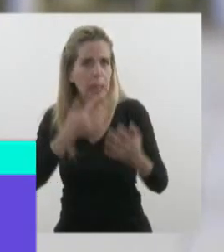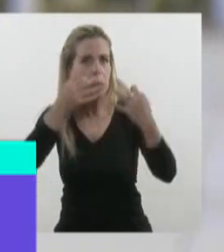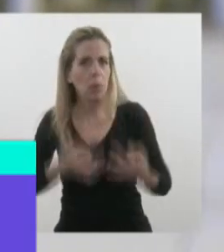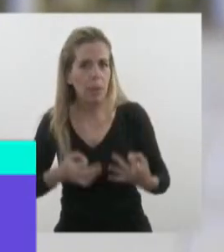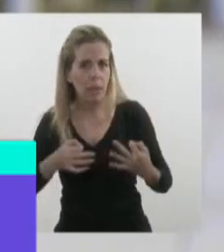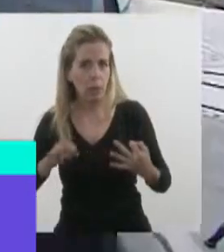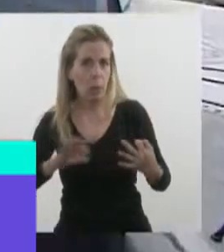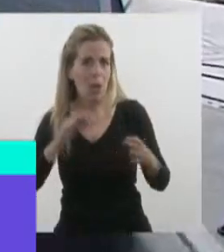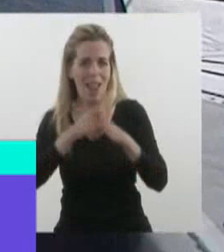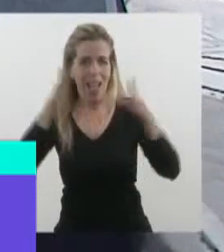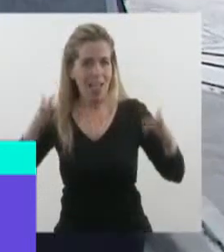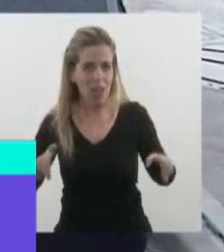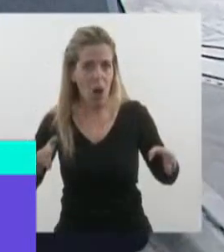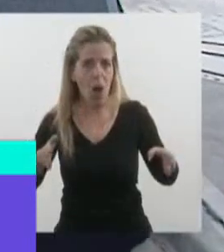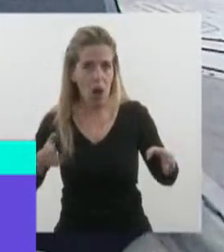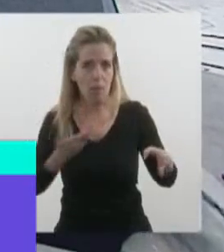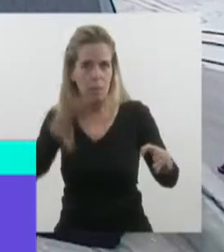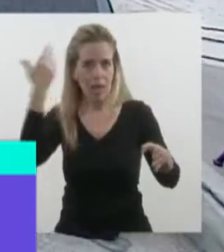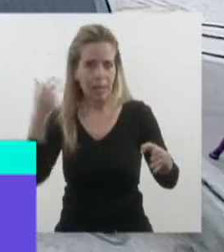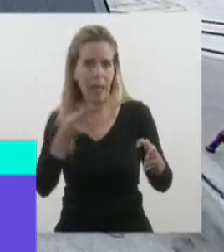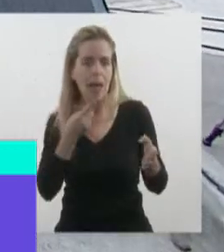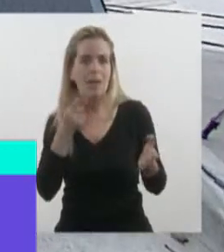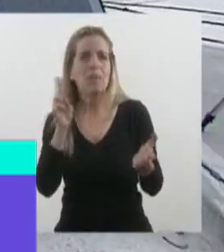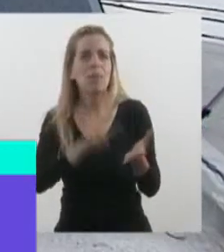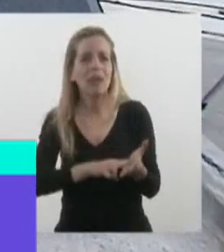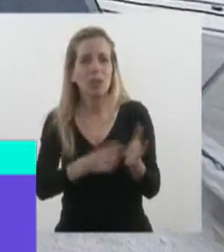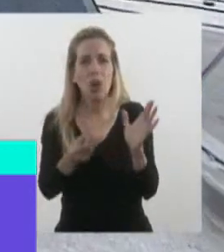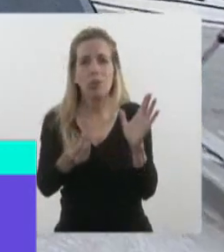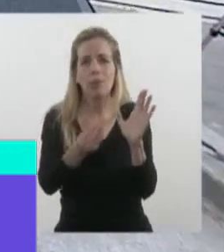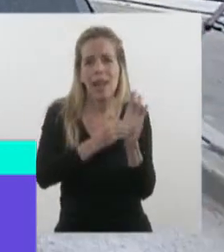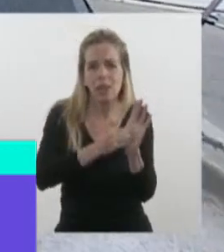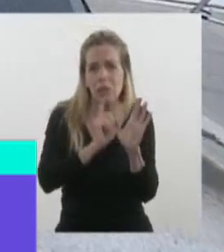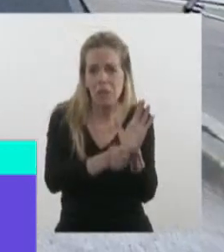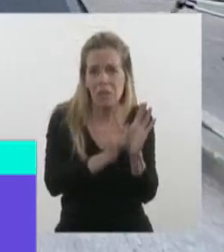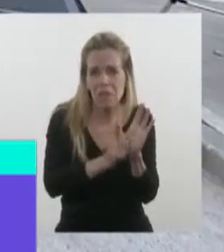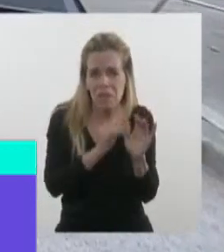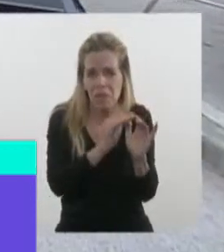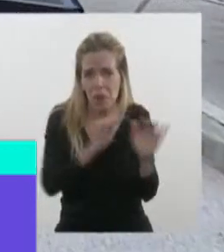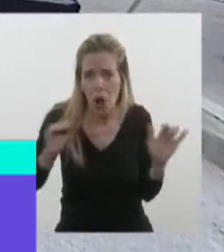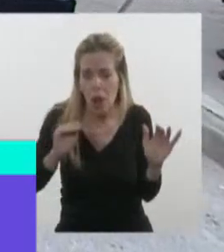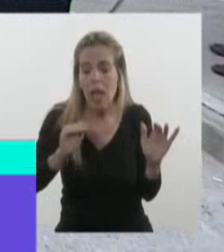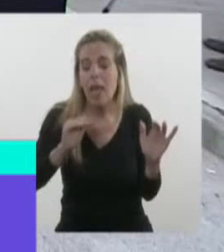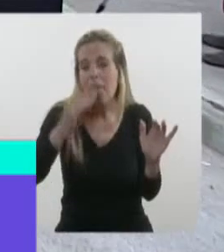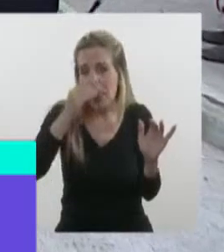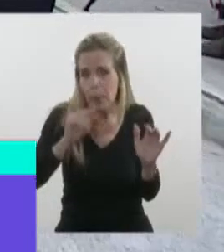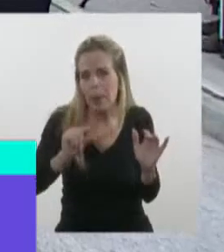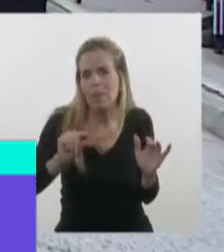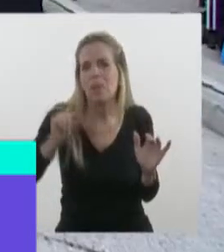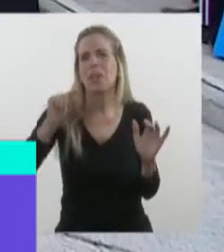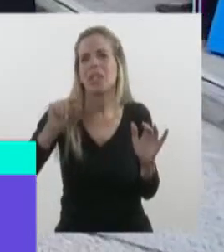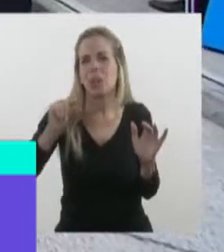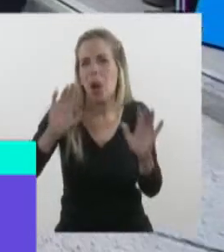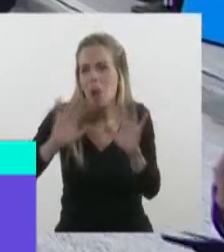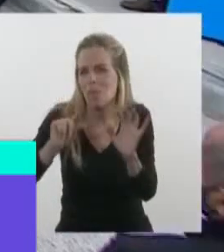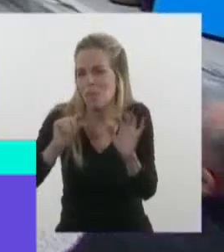año la tarifa estuvo congelada y cuando debimos corregirla, la corregimos lo mínimo y necesario para que no afecte